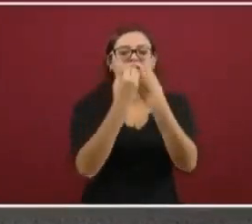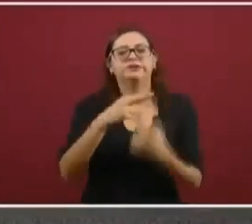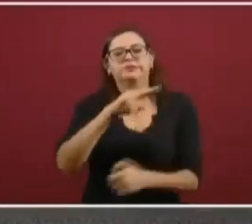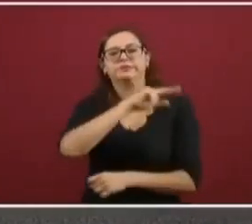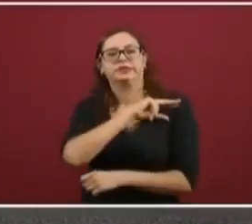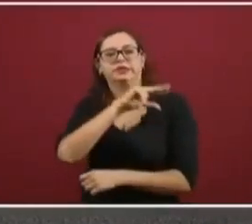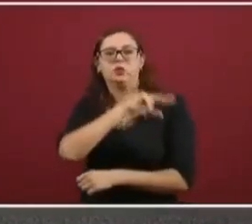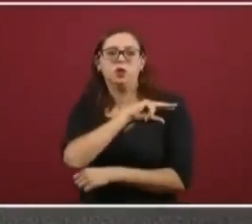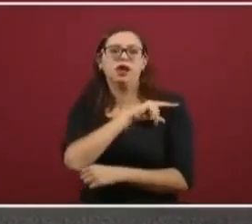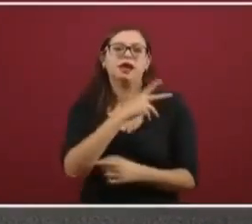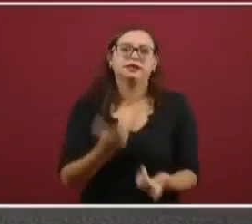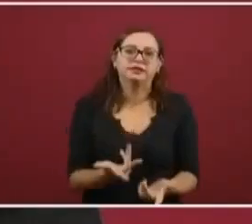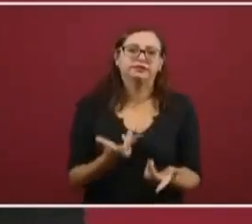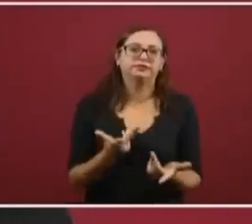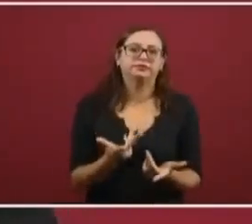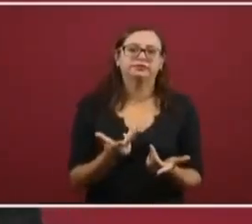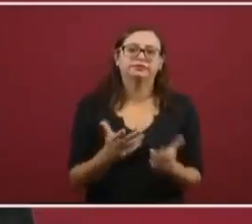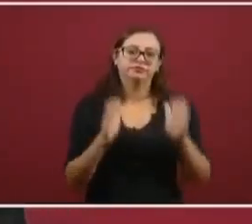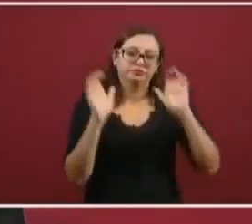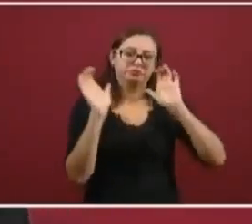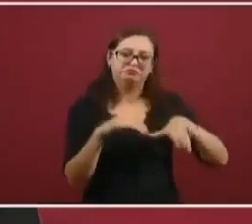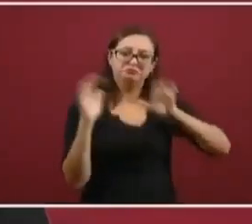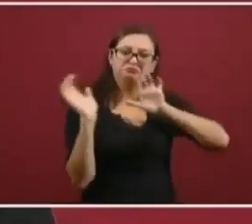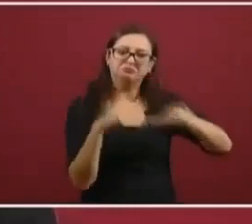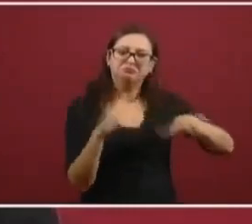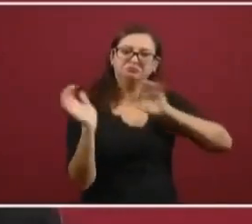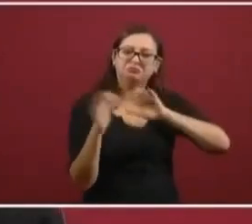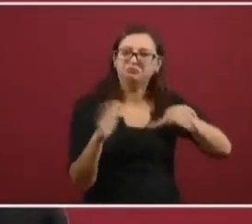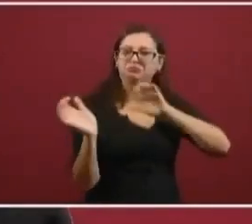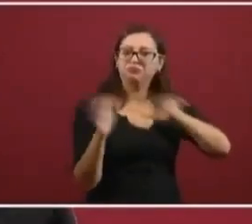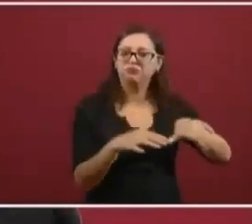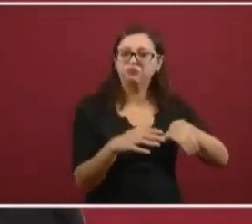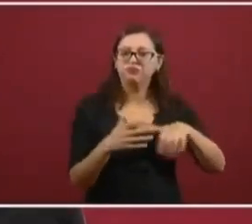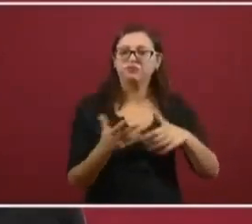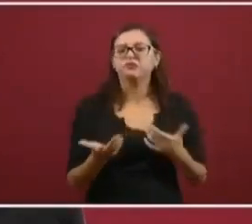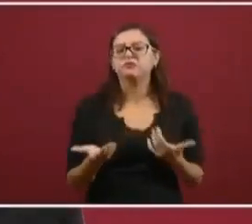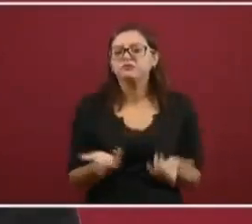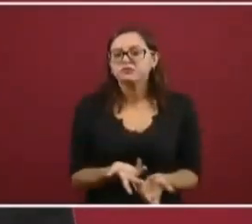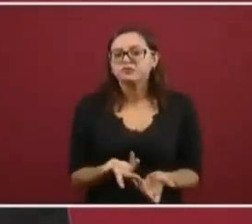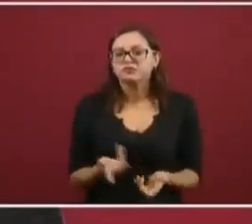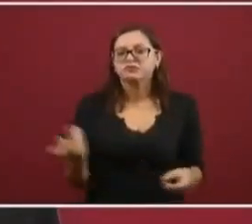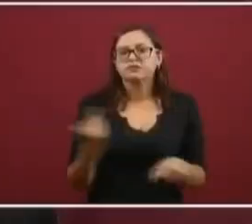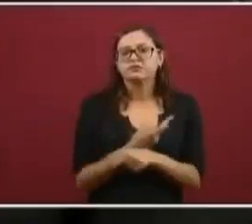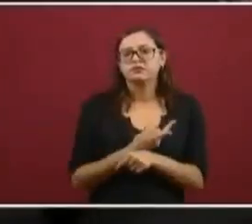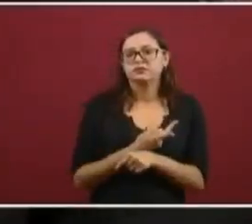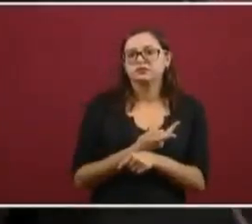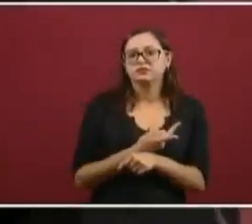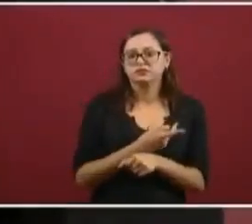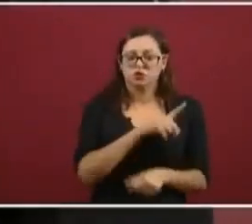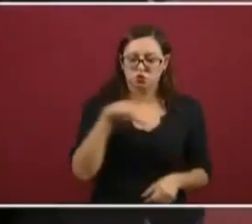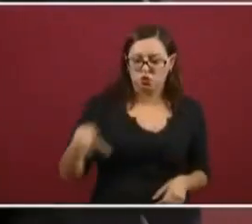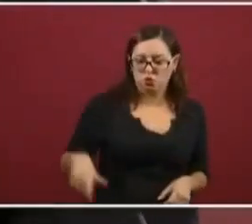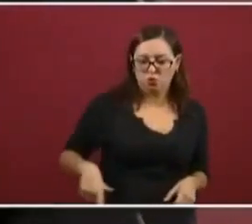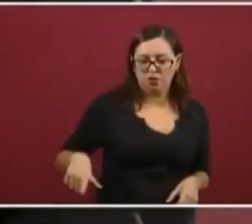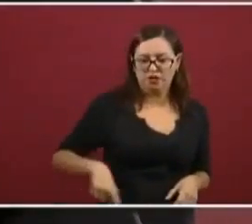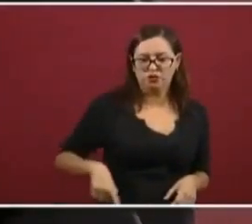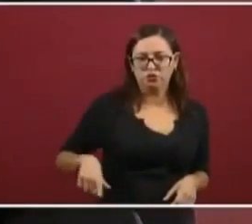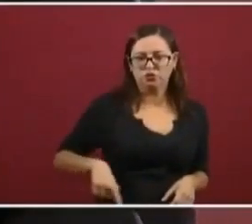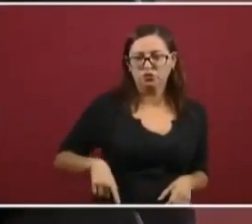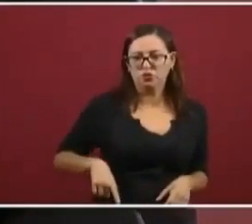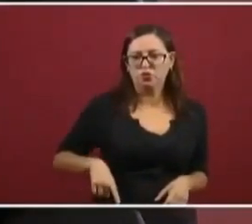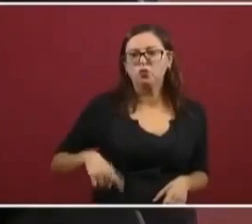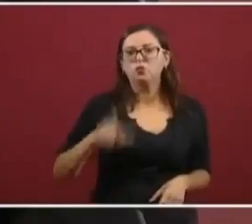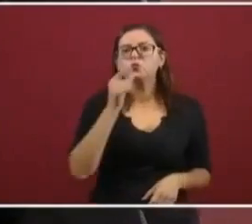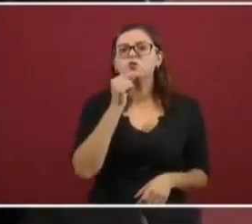corporaciones y se llegó al extremo de que el gobierno contrataba más